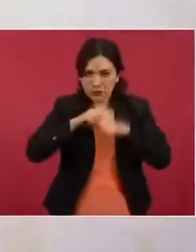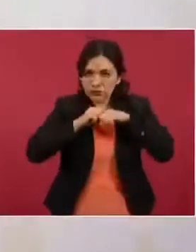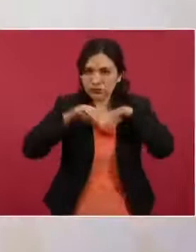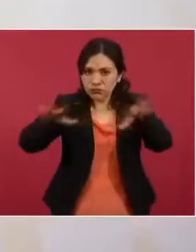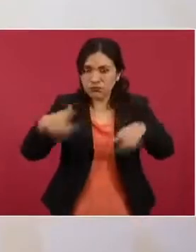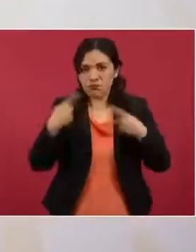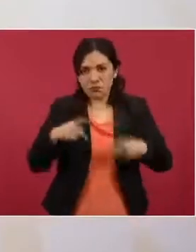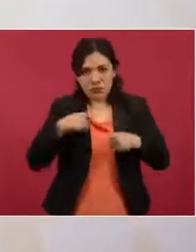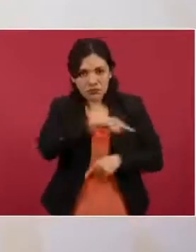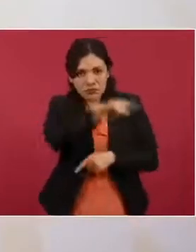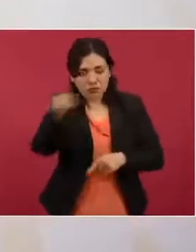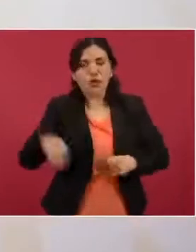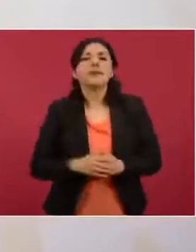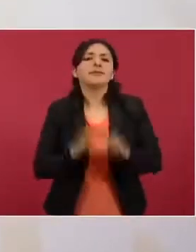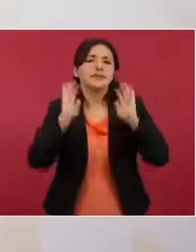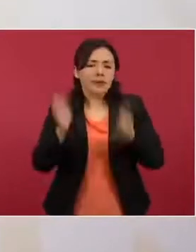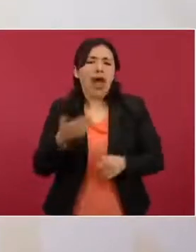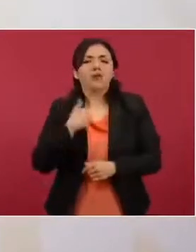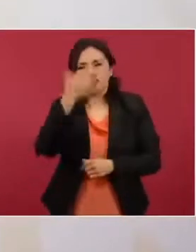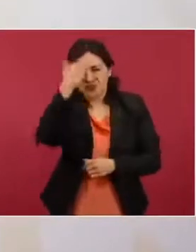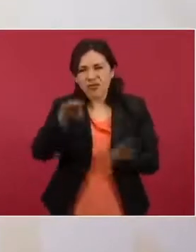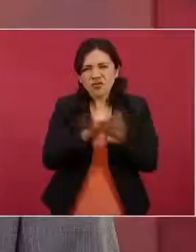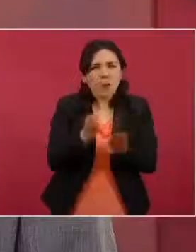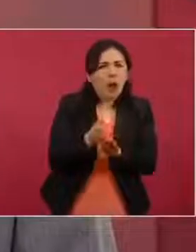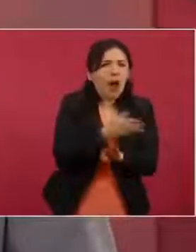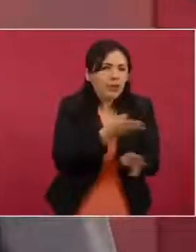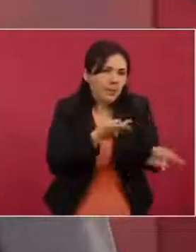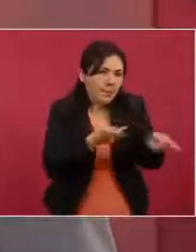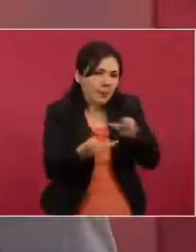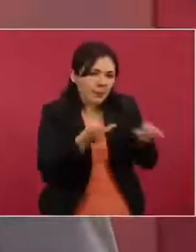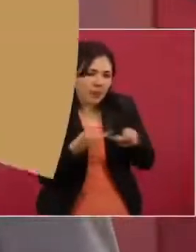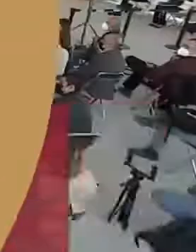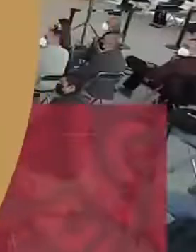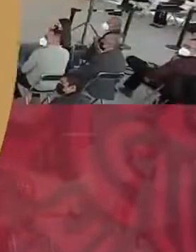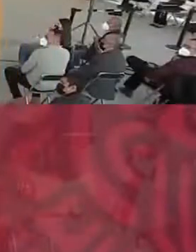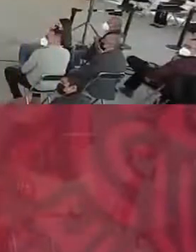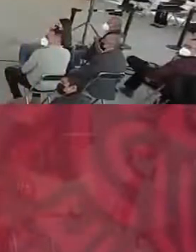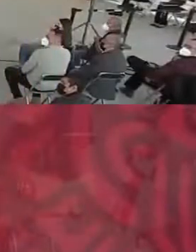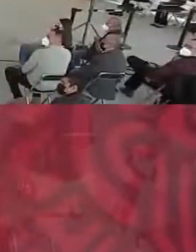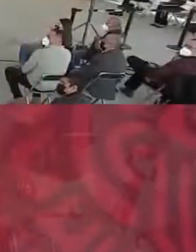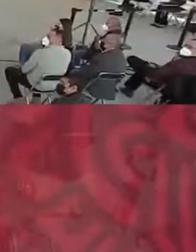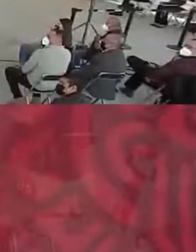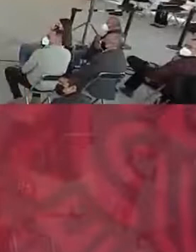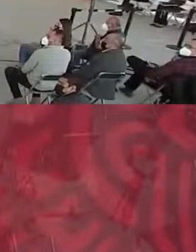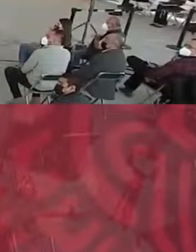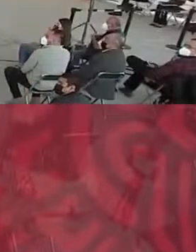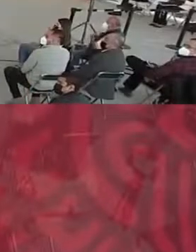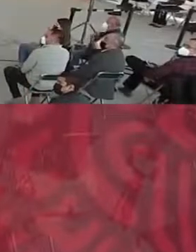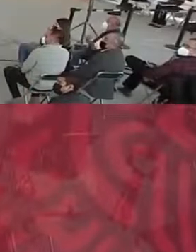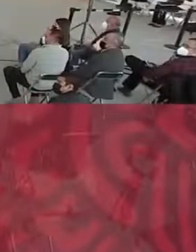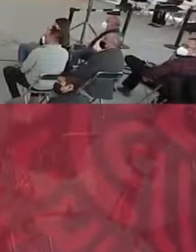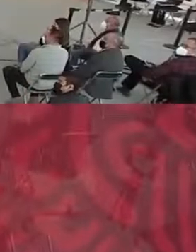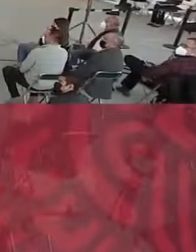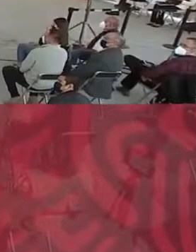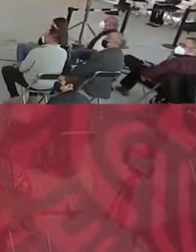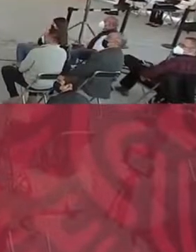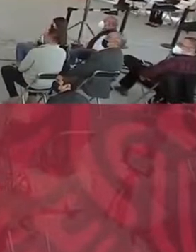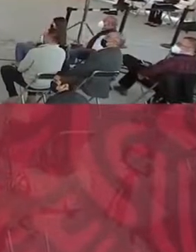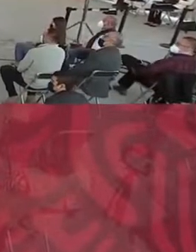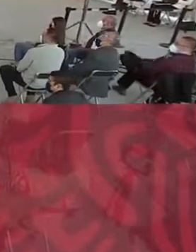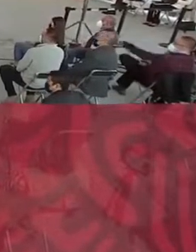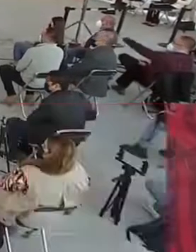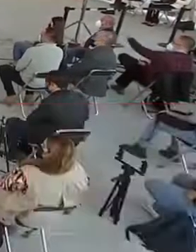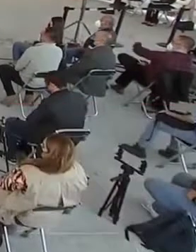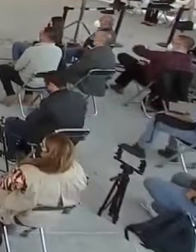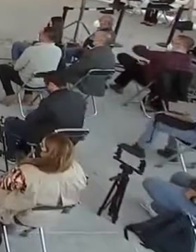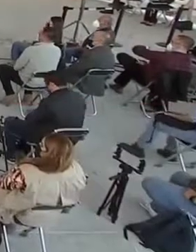ya tenemos ese plan para actuar. El presidente Andrés Manuel López Obrador evidenció